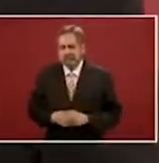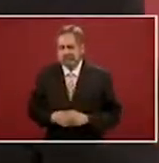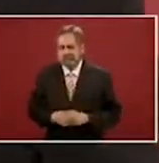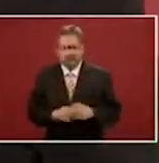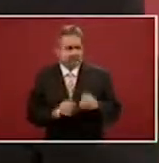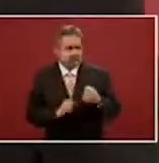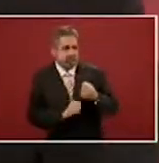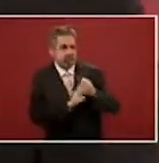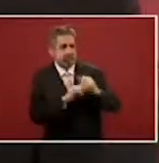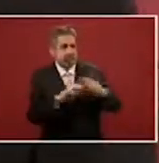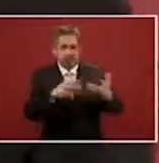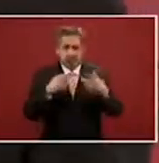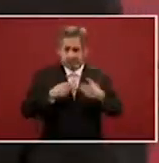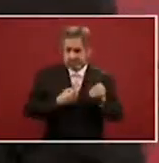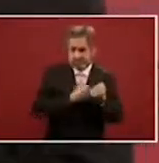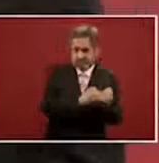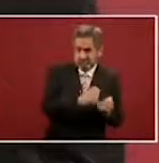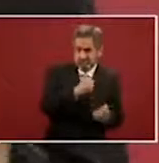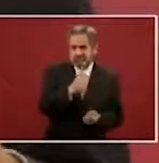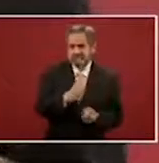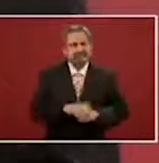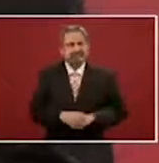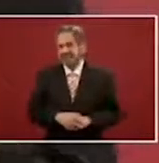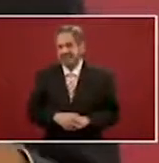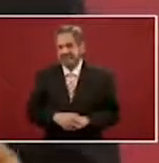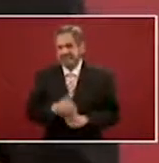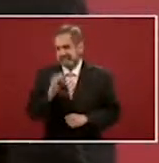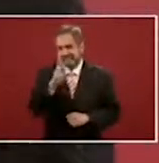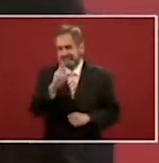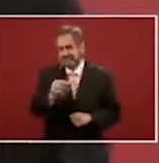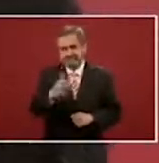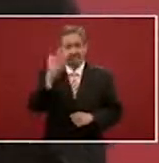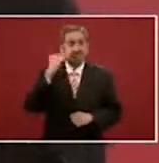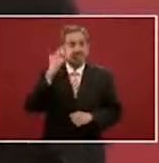base social. Ya no es lo de antes.